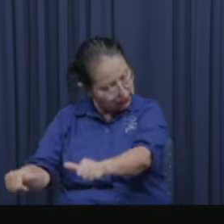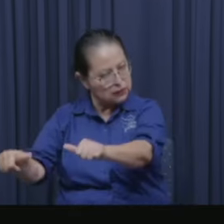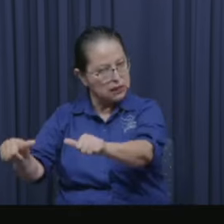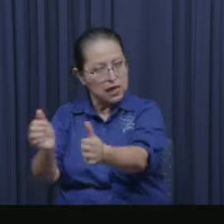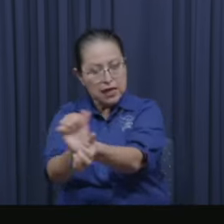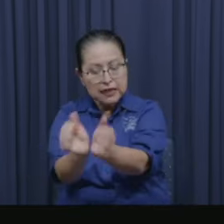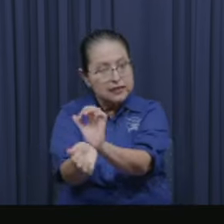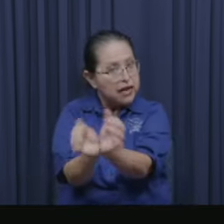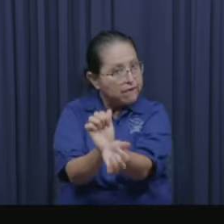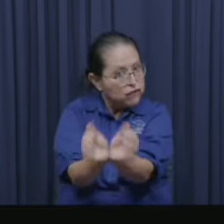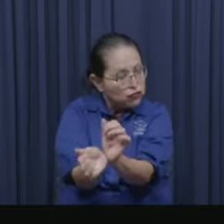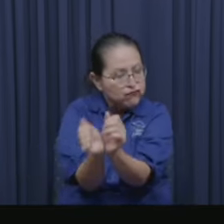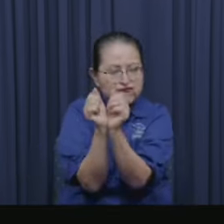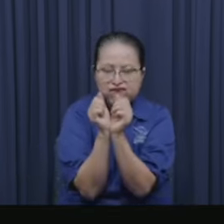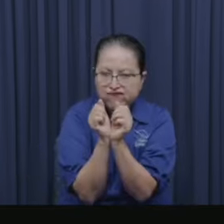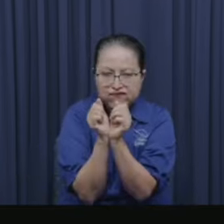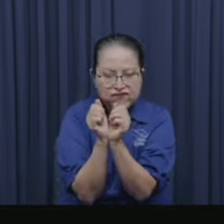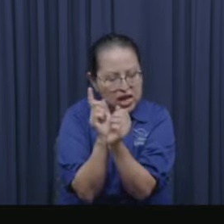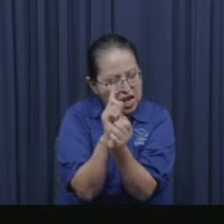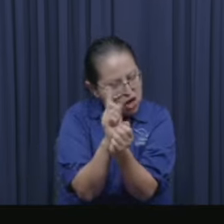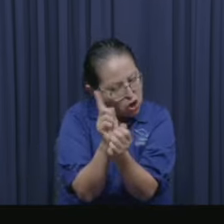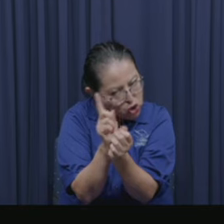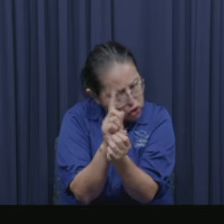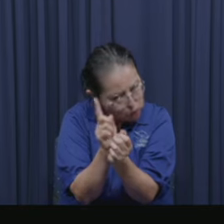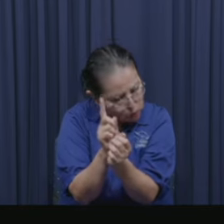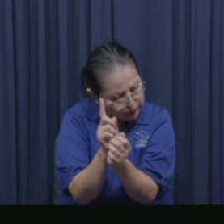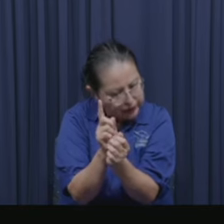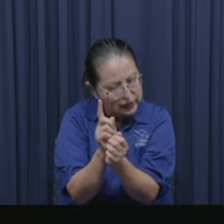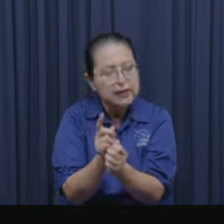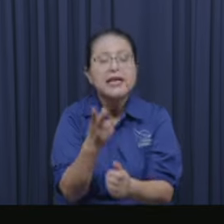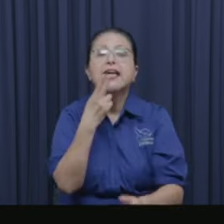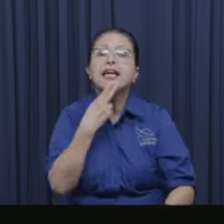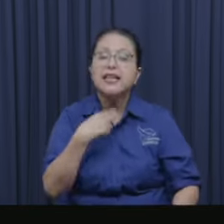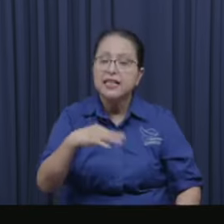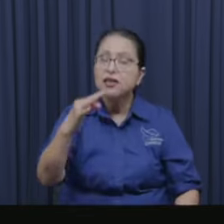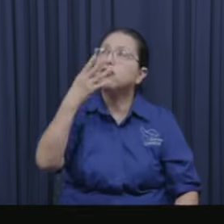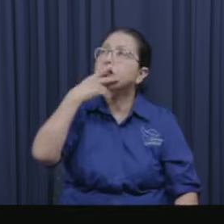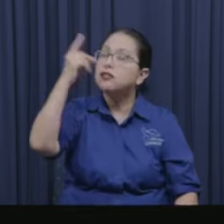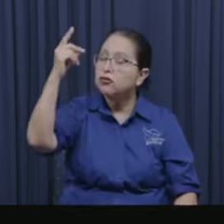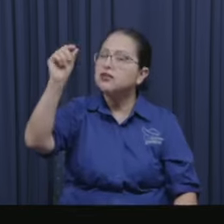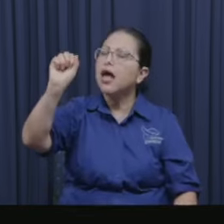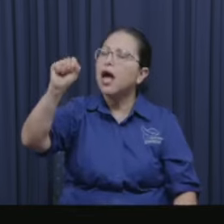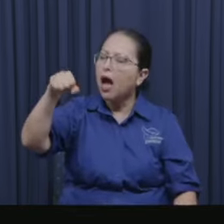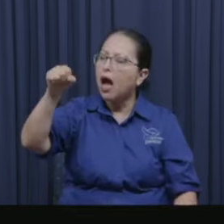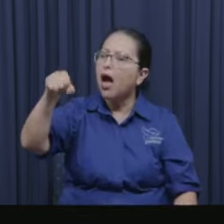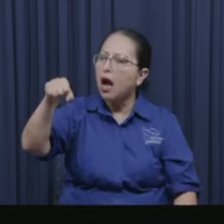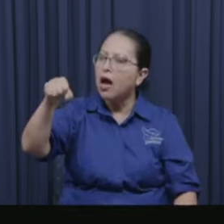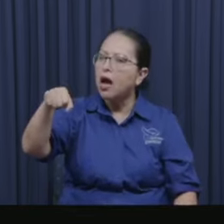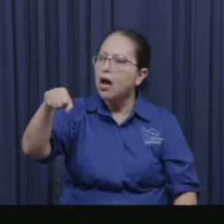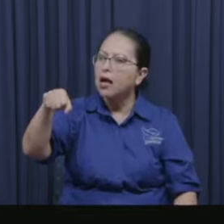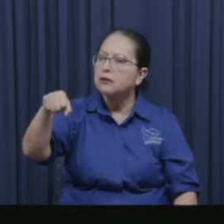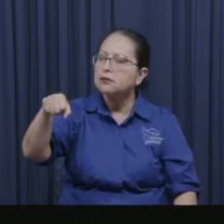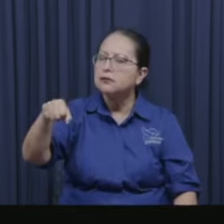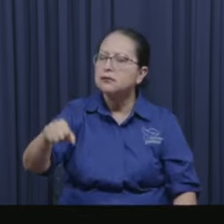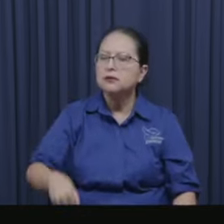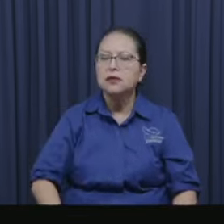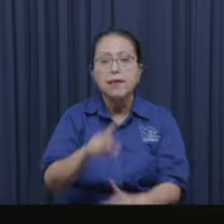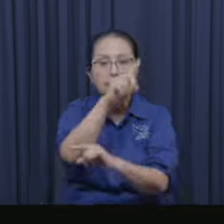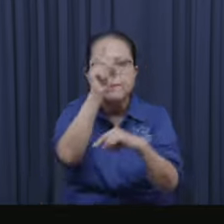esclavo no permanece el hijo sí permanece Okay entonces aquí la